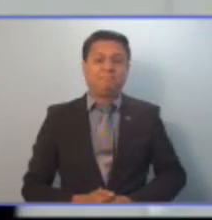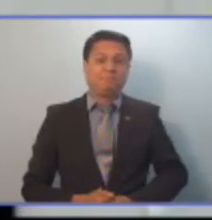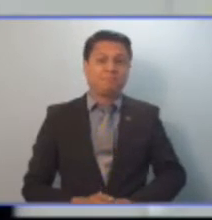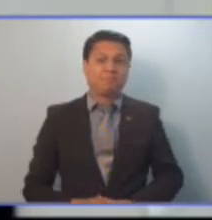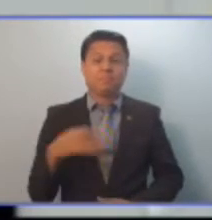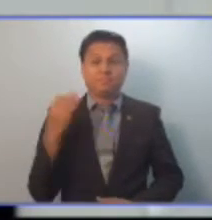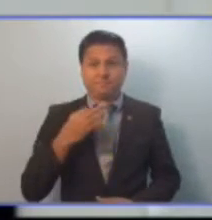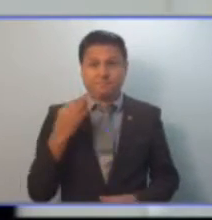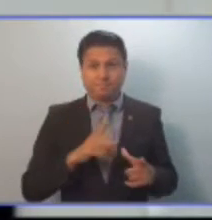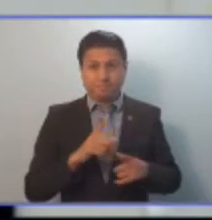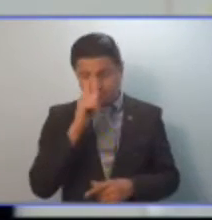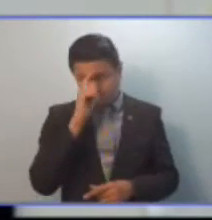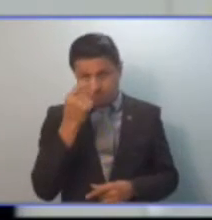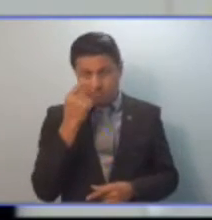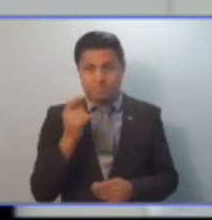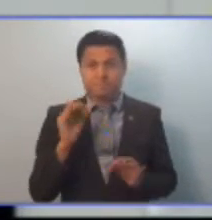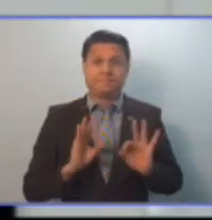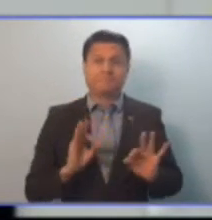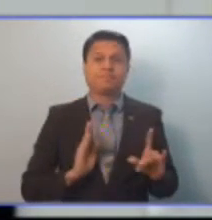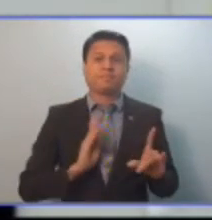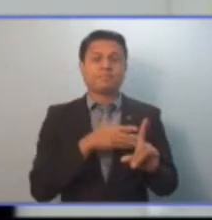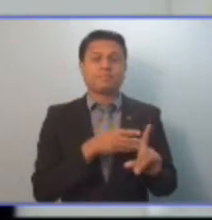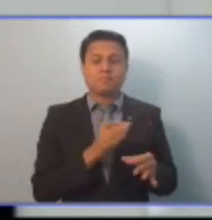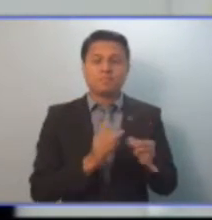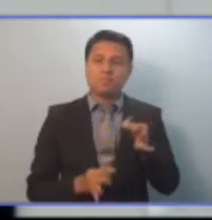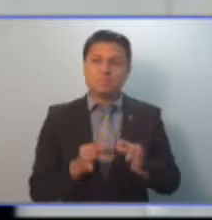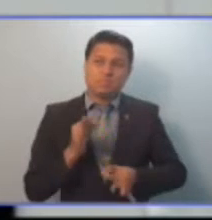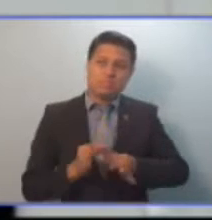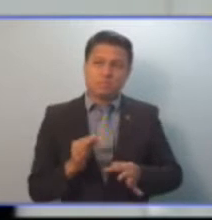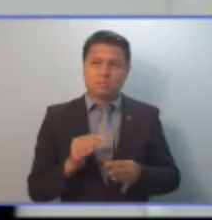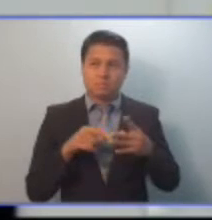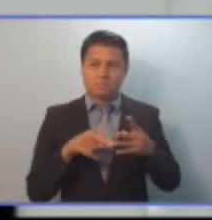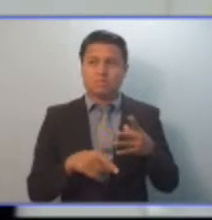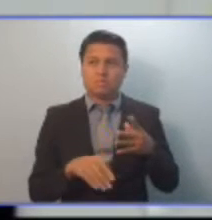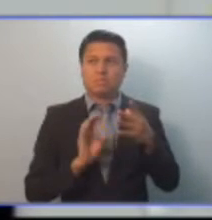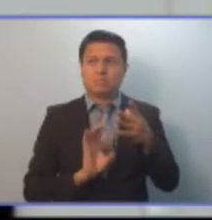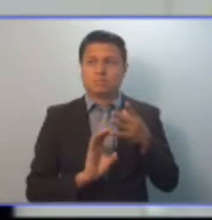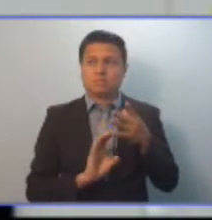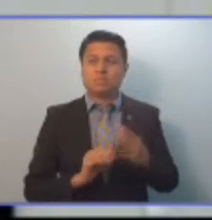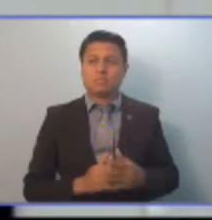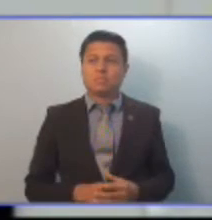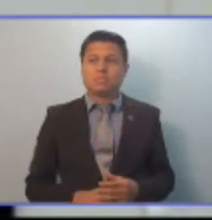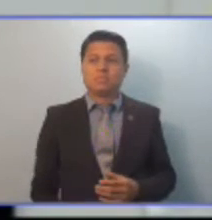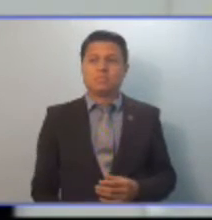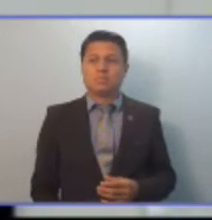debemos de reconocer que hay mejor acceso a la justicia constitucional.